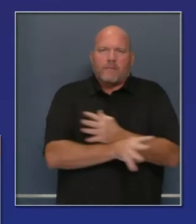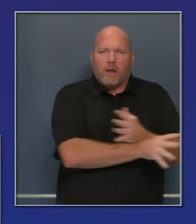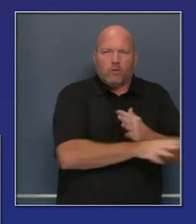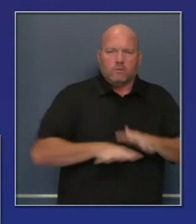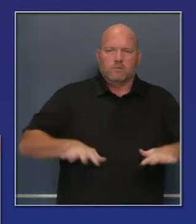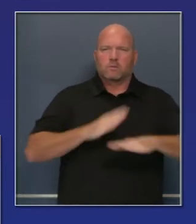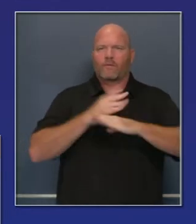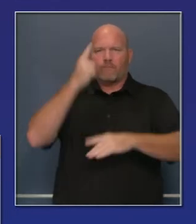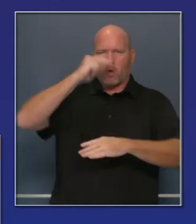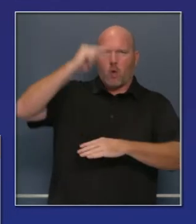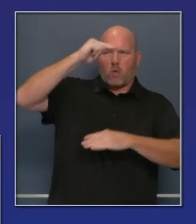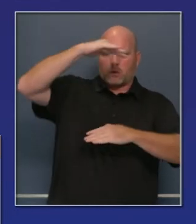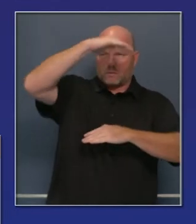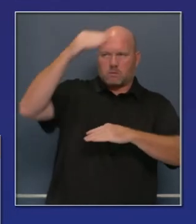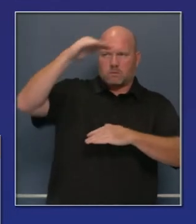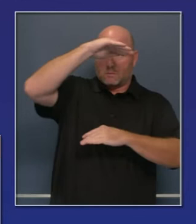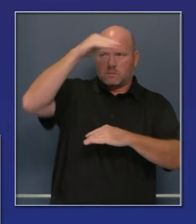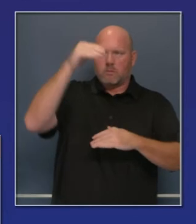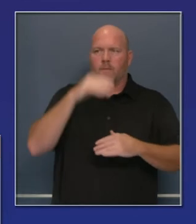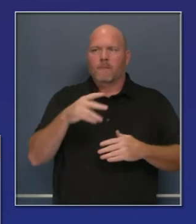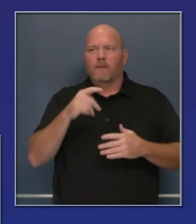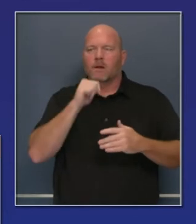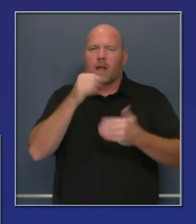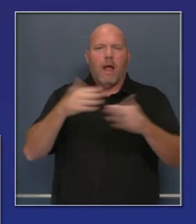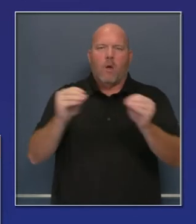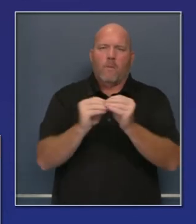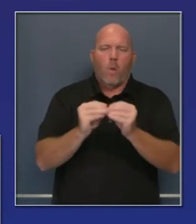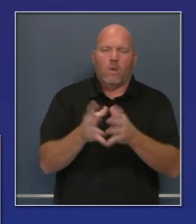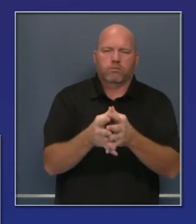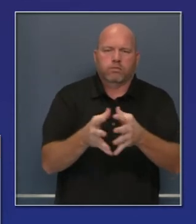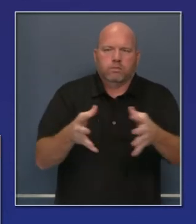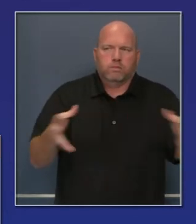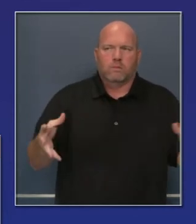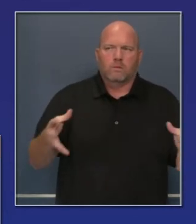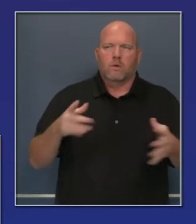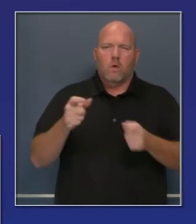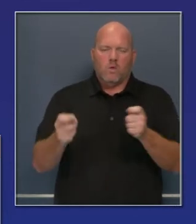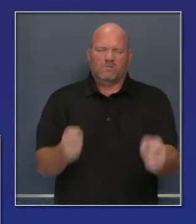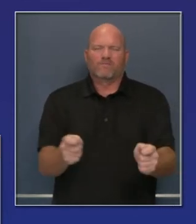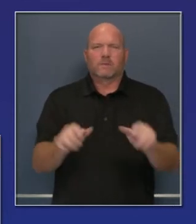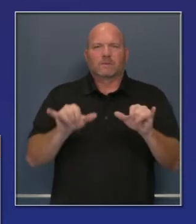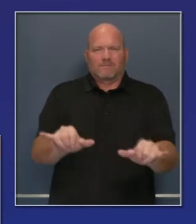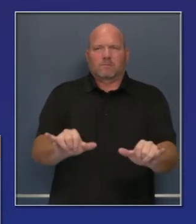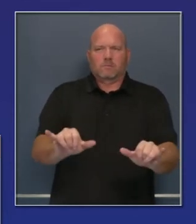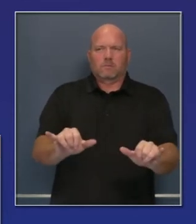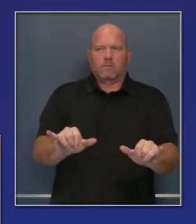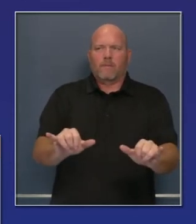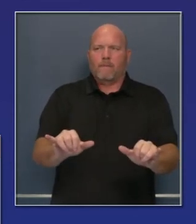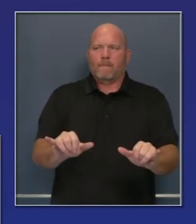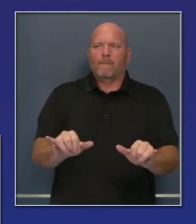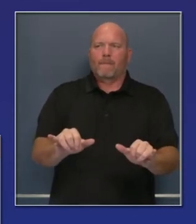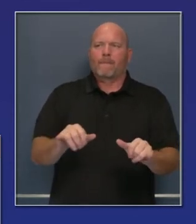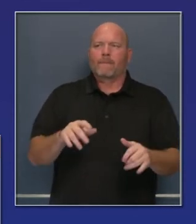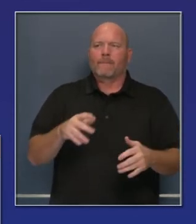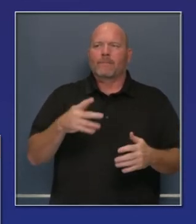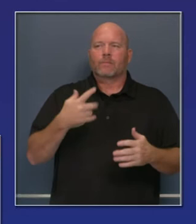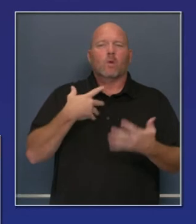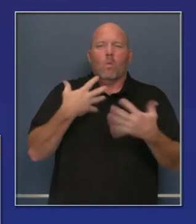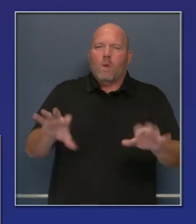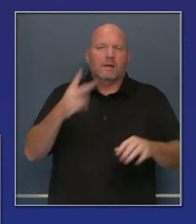incendio, desplegando previamente recursos a estos lugares y contenerlo y a frenar